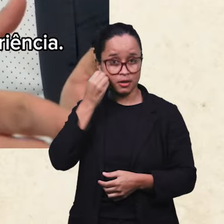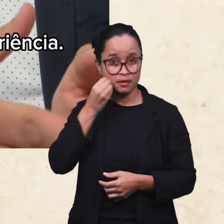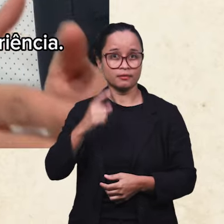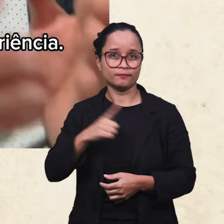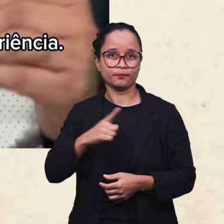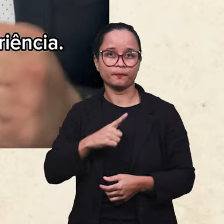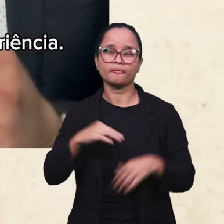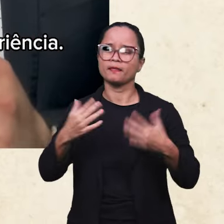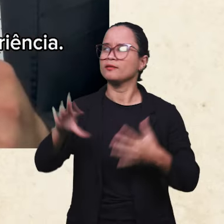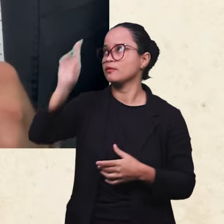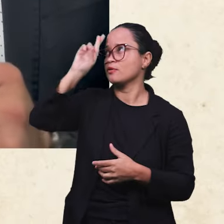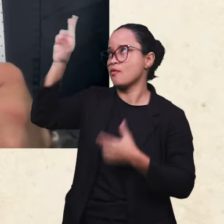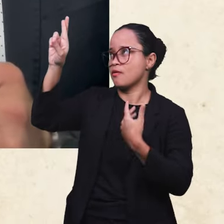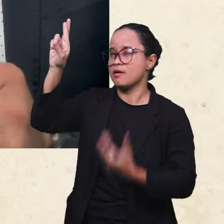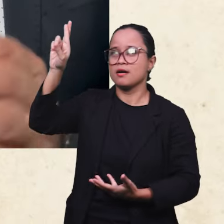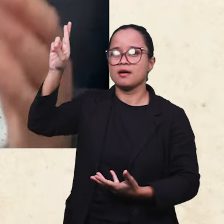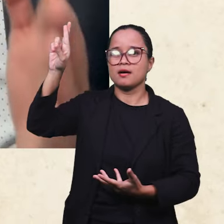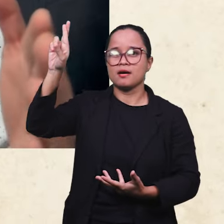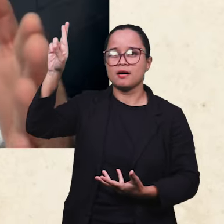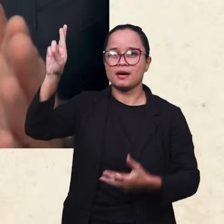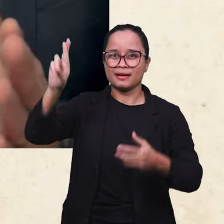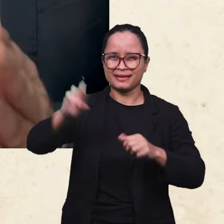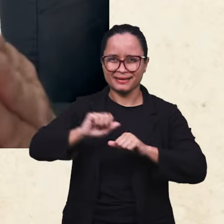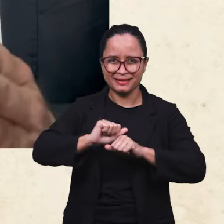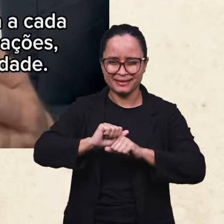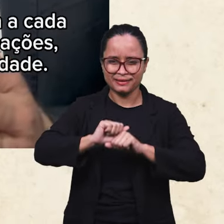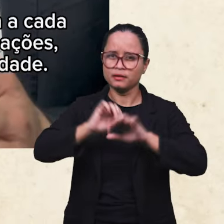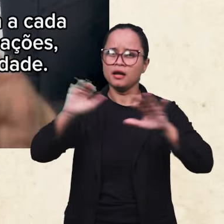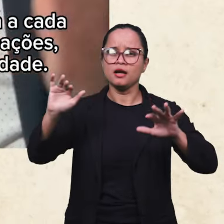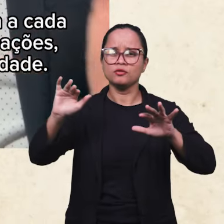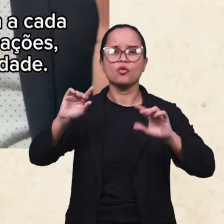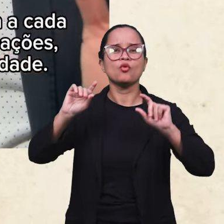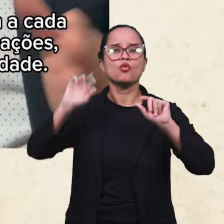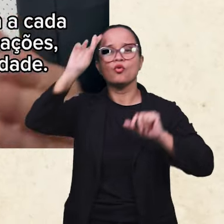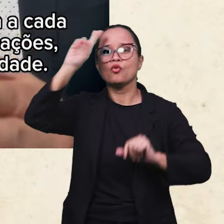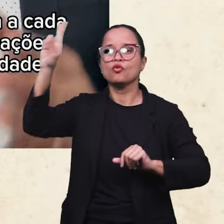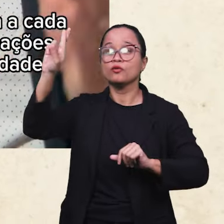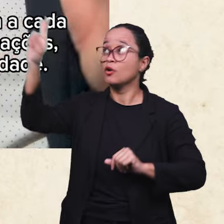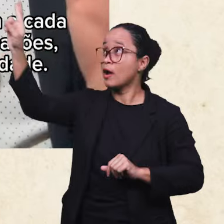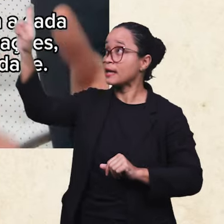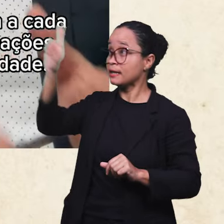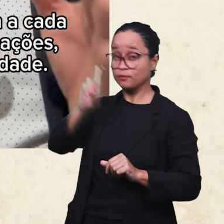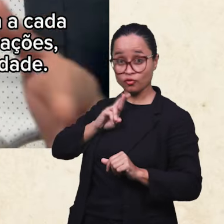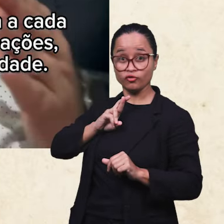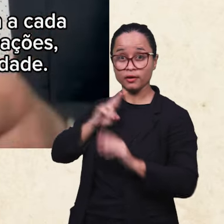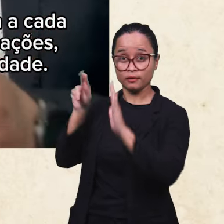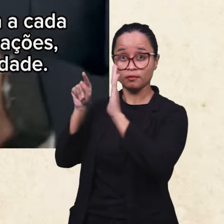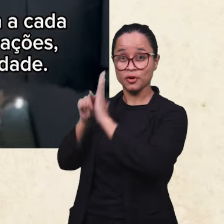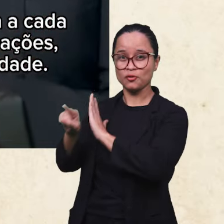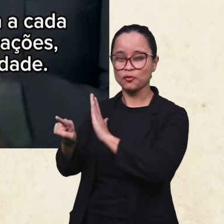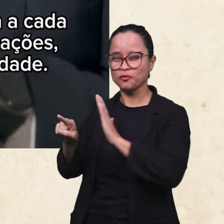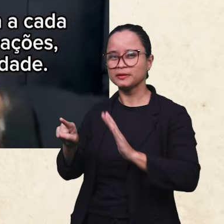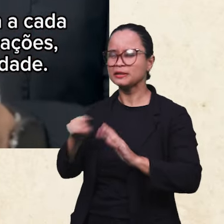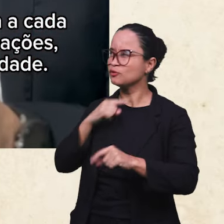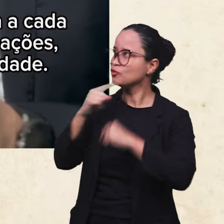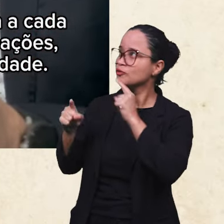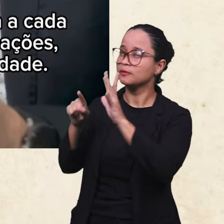David tuvo esta experiencia y el Señor claramente respondía a cada una de